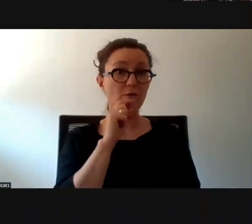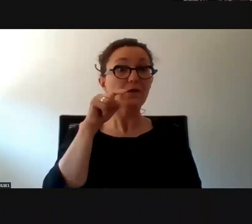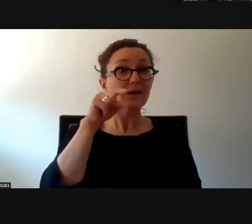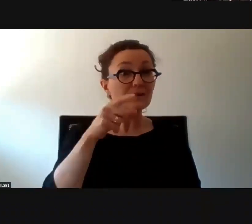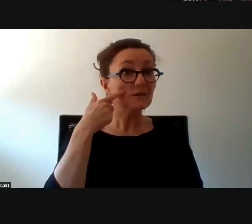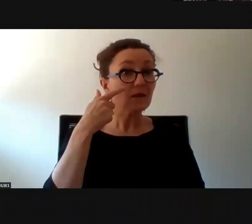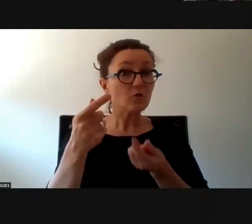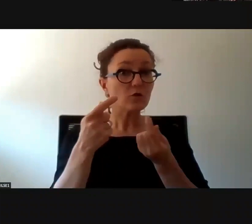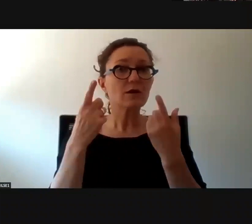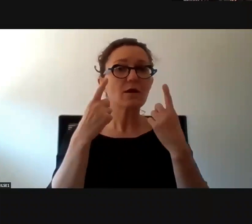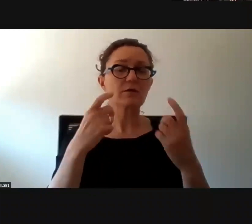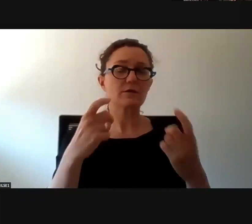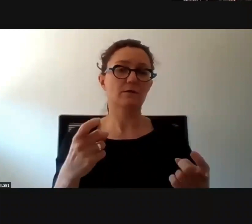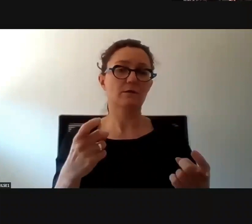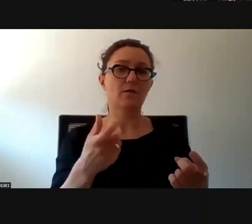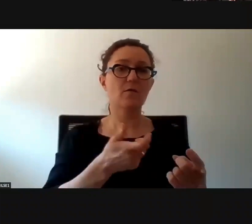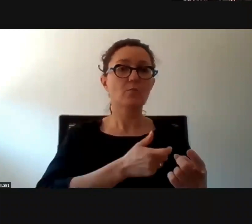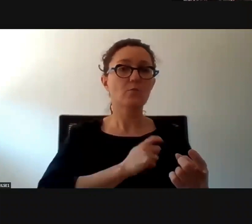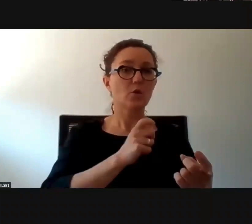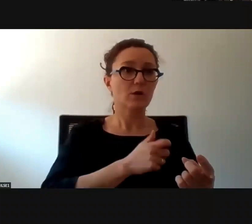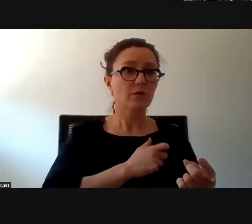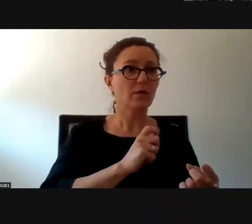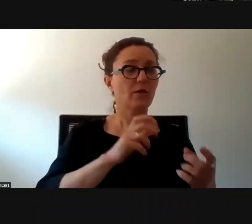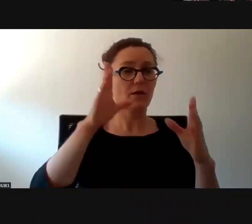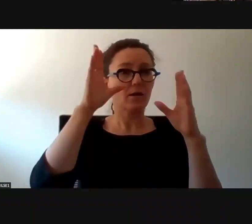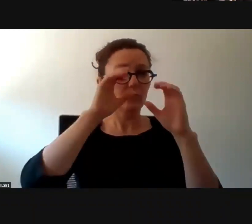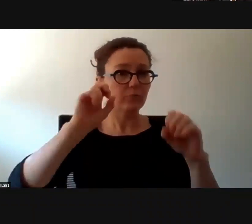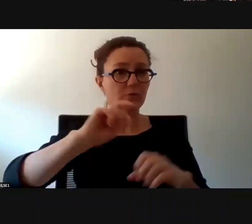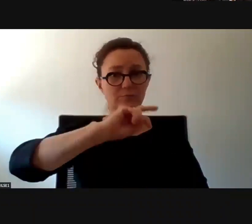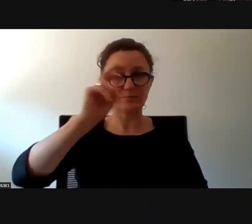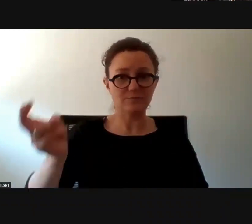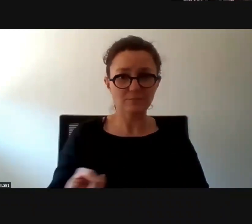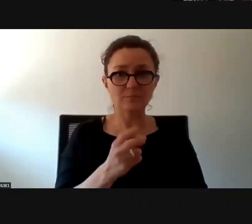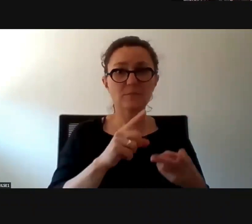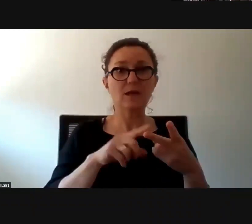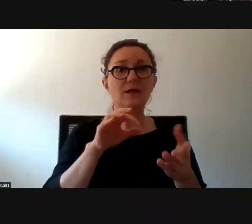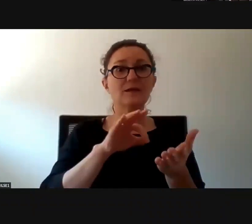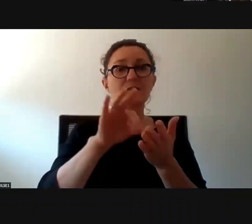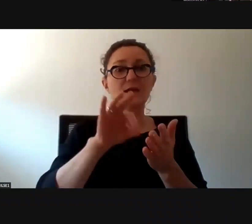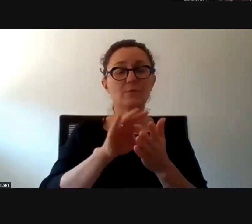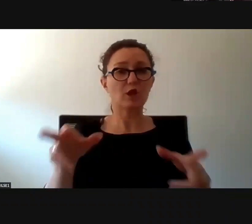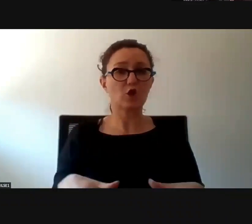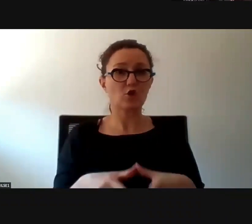de los cuerpos y fuerzas de seguridad del Estado, de los servicios